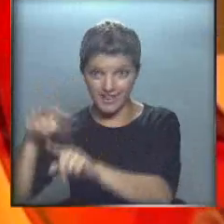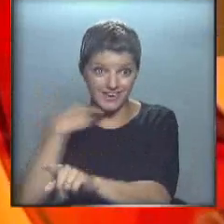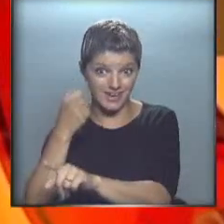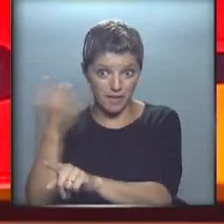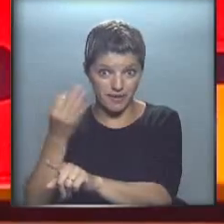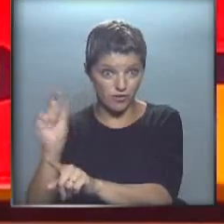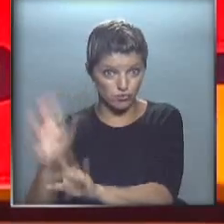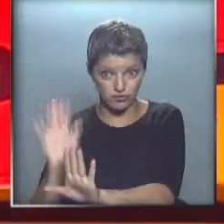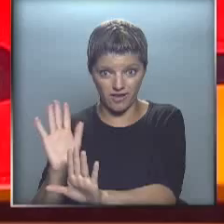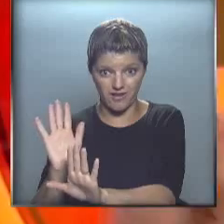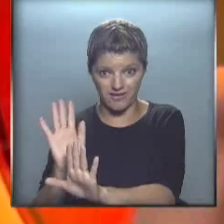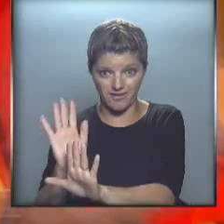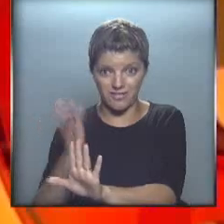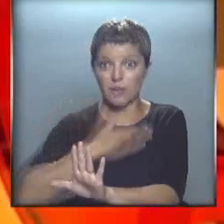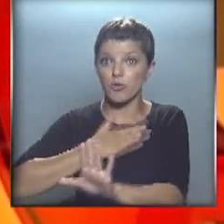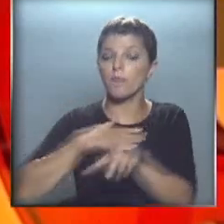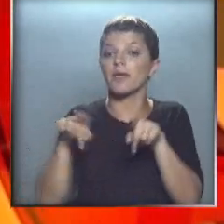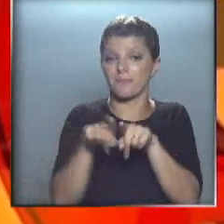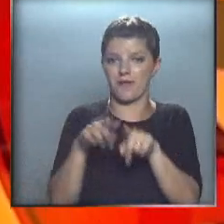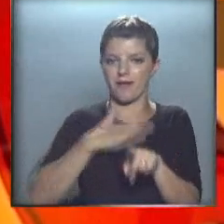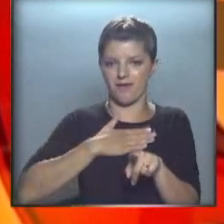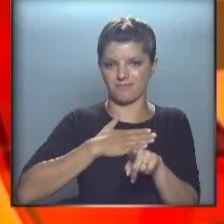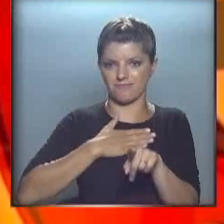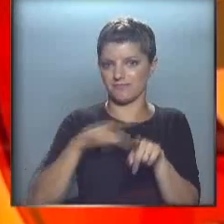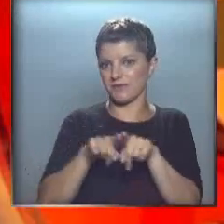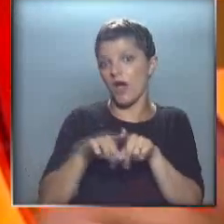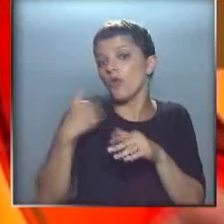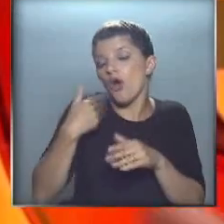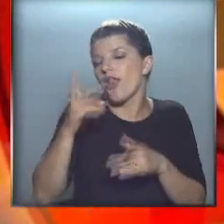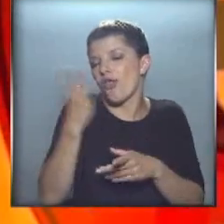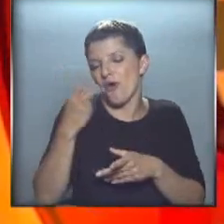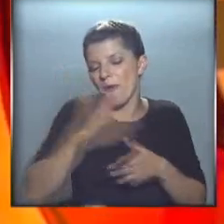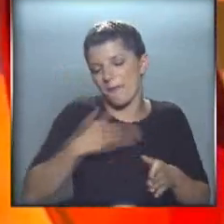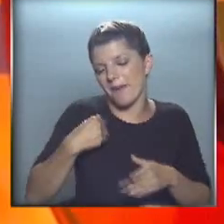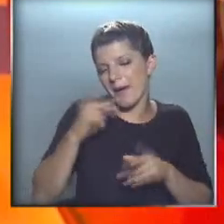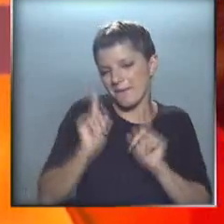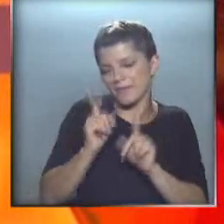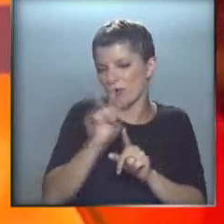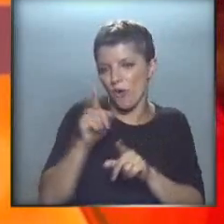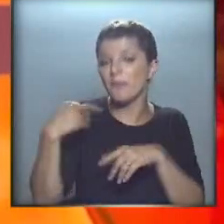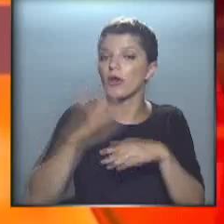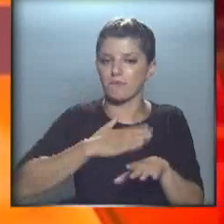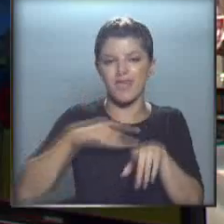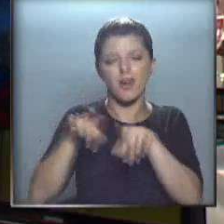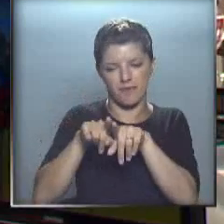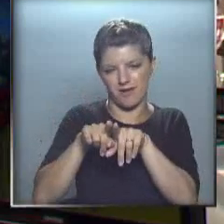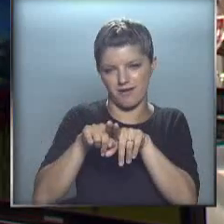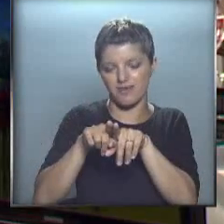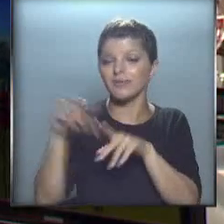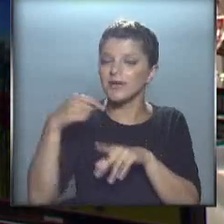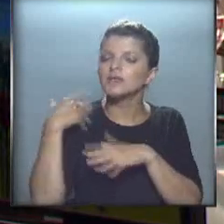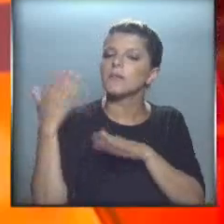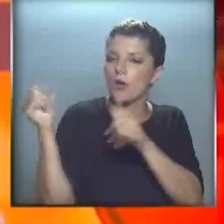robó, pero mi hermana me ayudó. No es mi hermana biológica, pero me ayudó a buscar mi identidad, me acompañó a